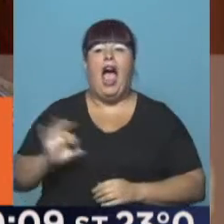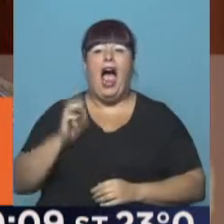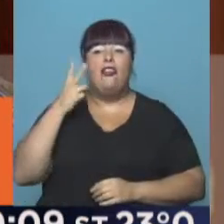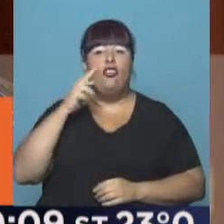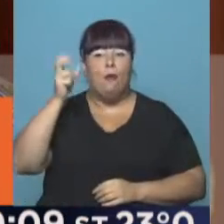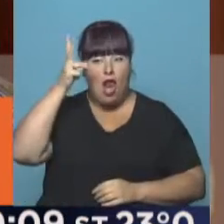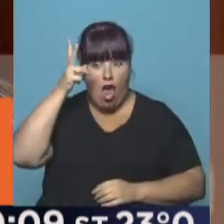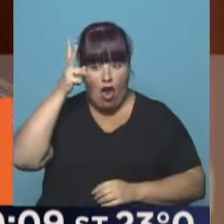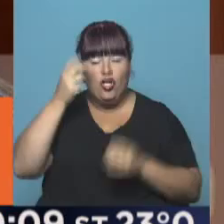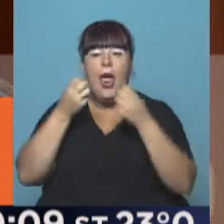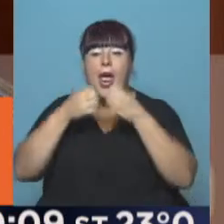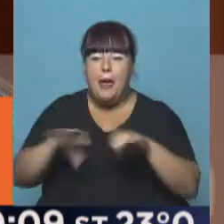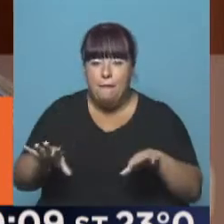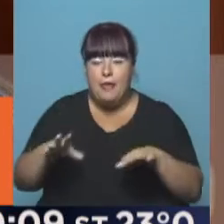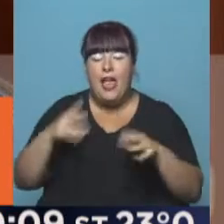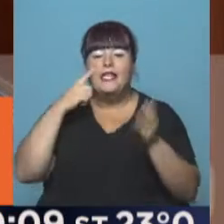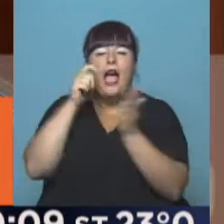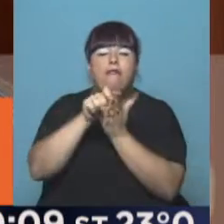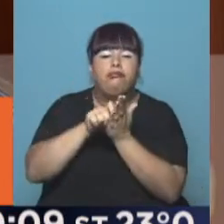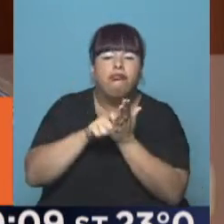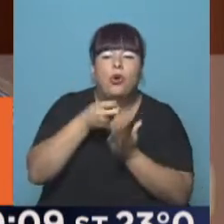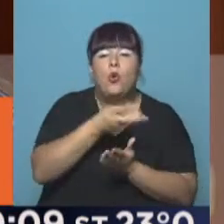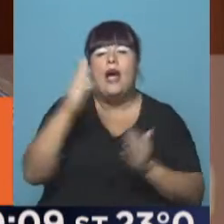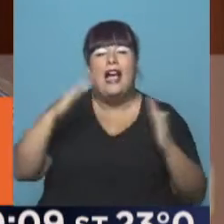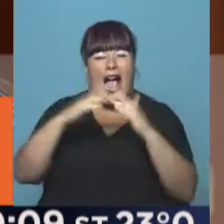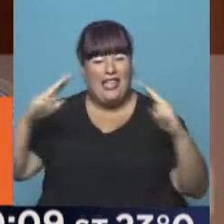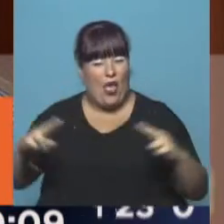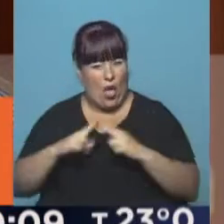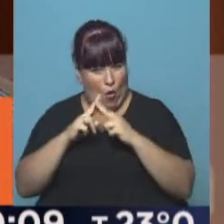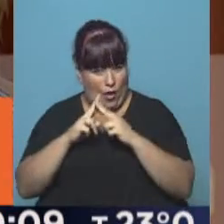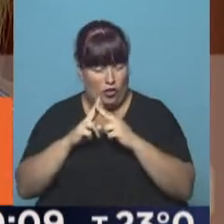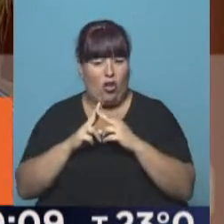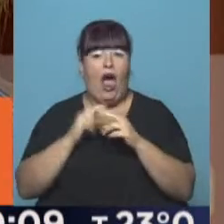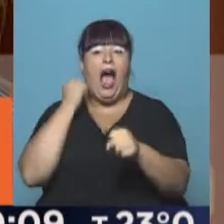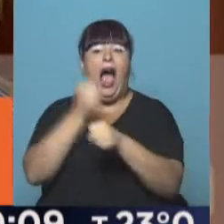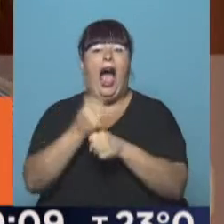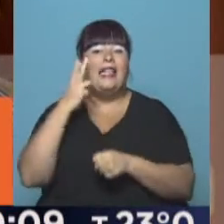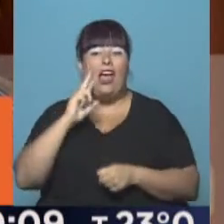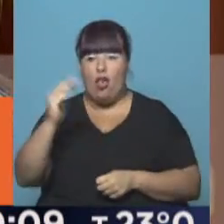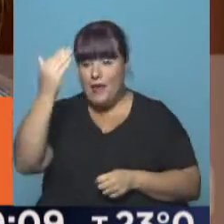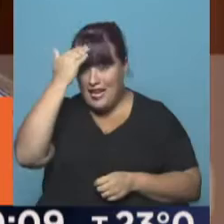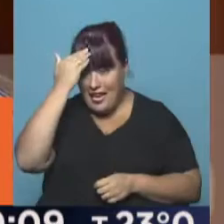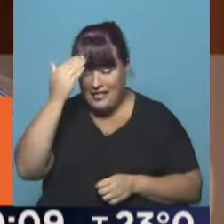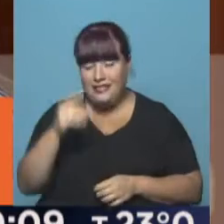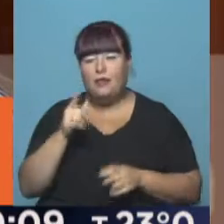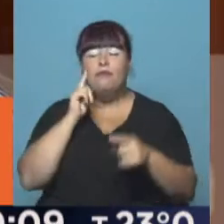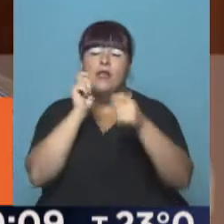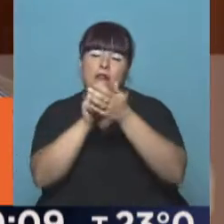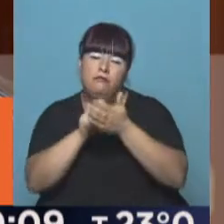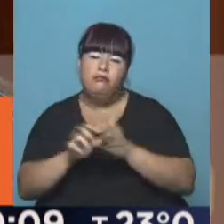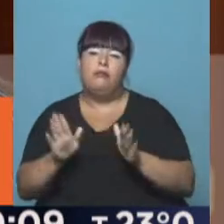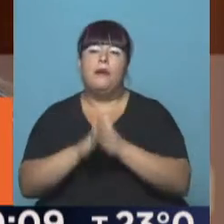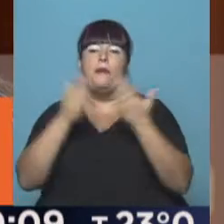2008 que comenzamos a llevar las estadísticas desde la casa del encuentro al año 2015 de acuerdo a lo que